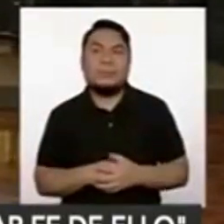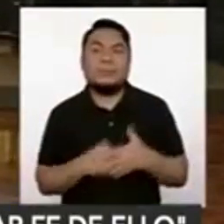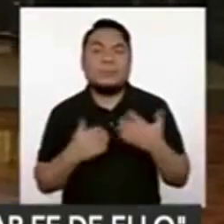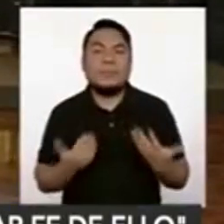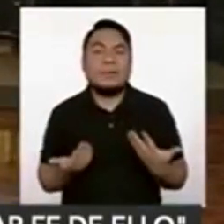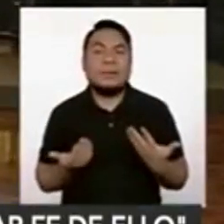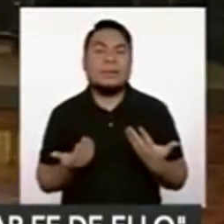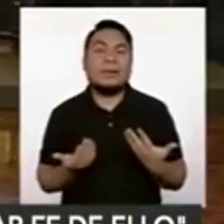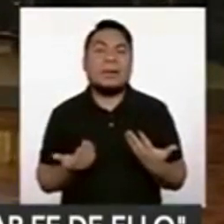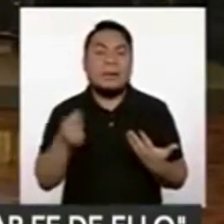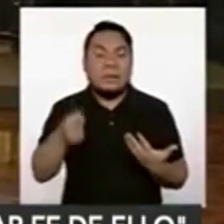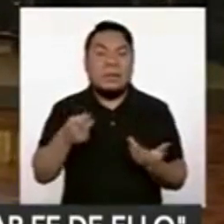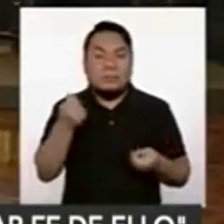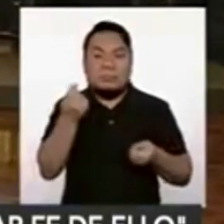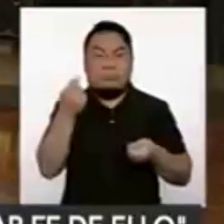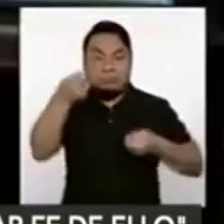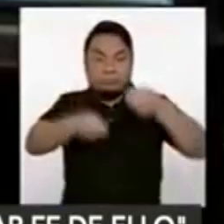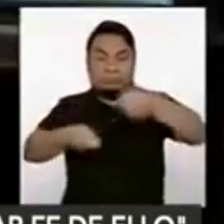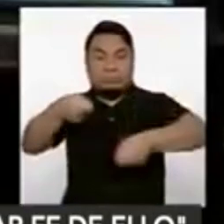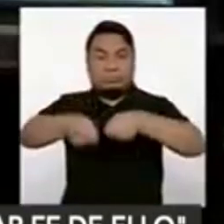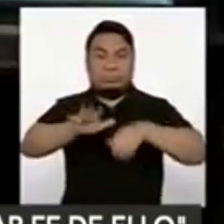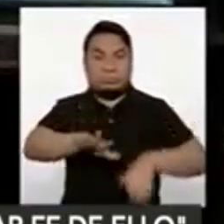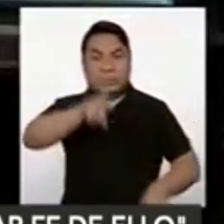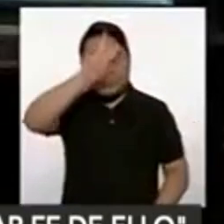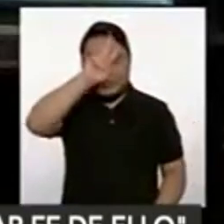en la inversión pública.